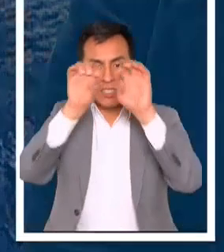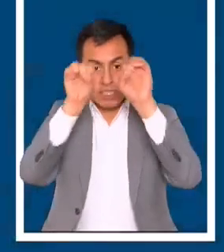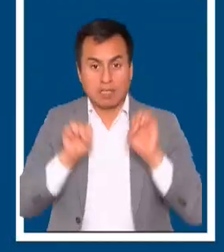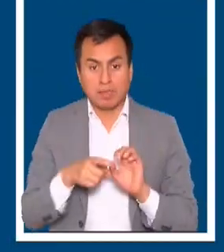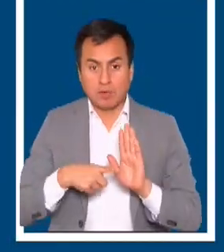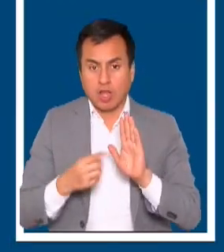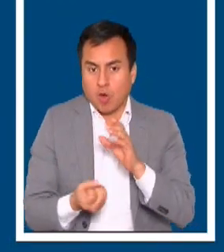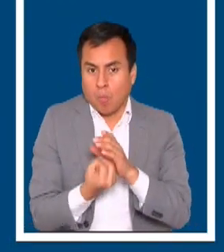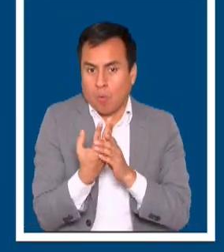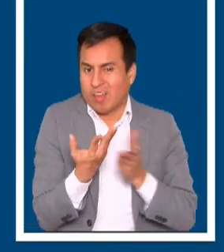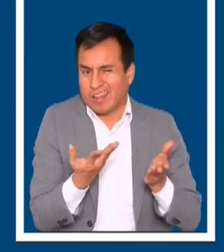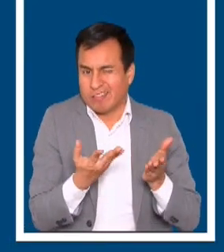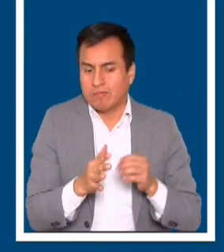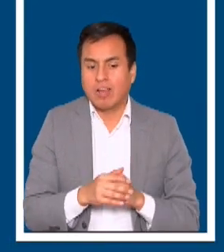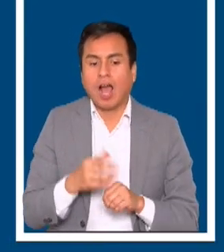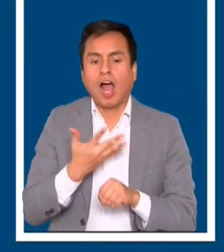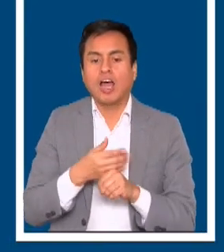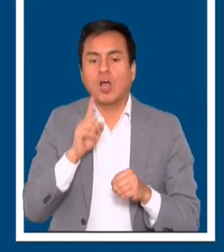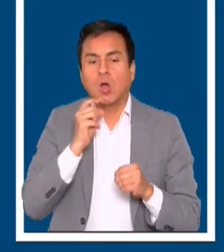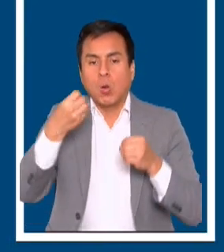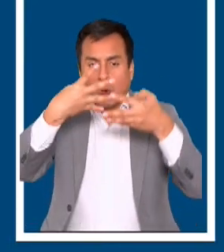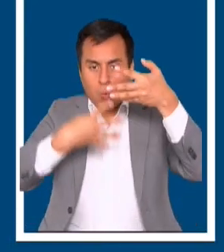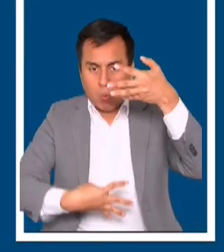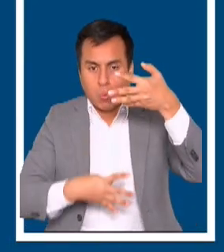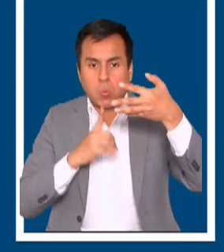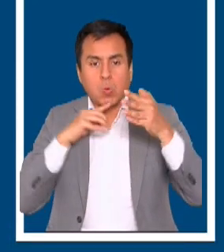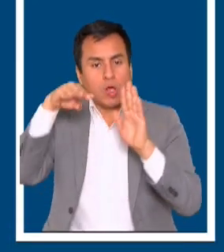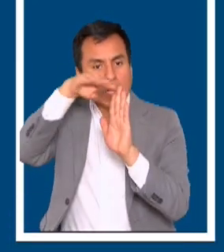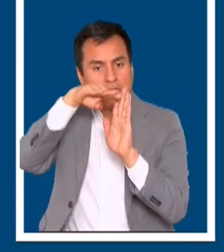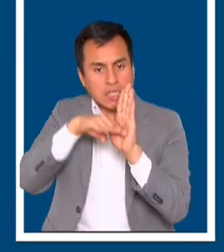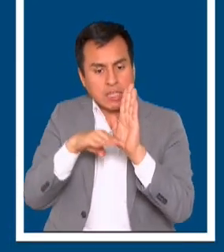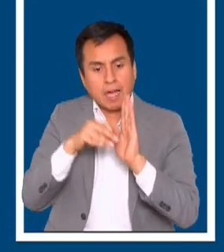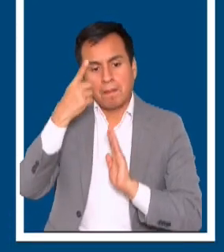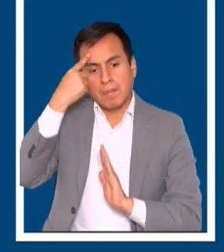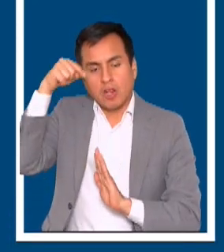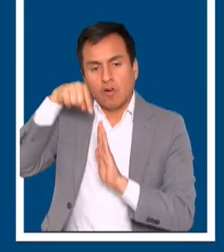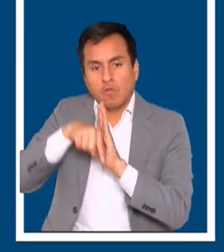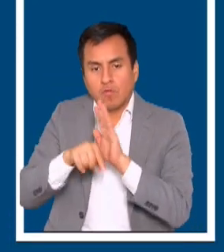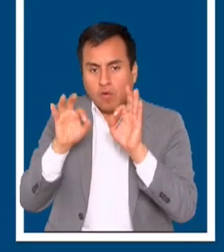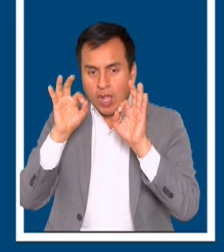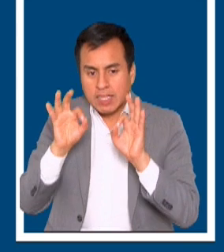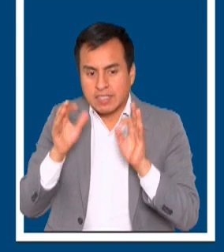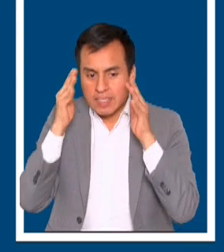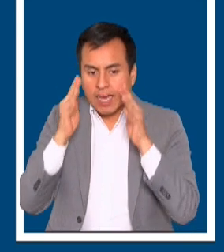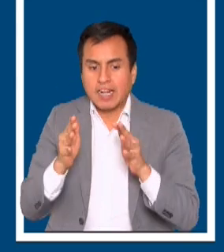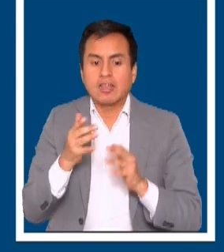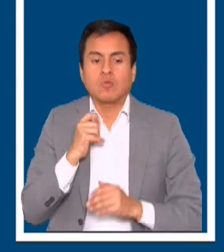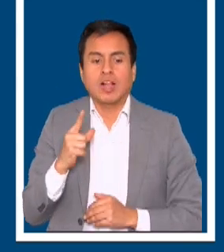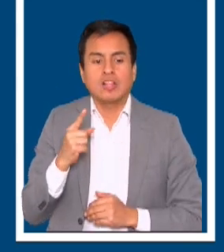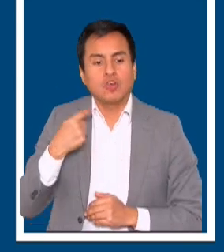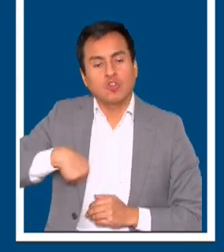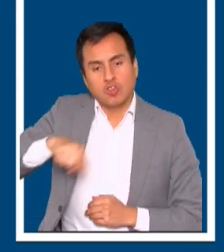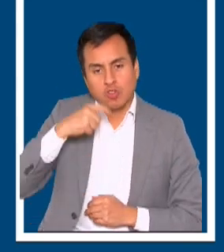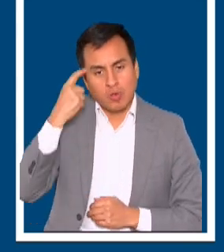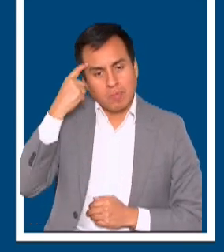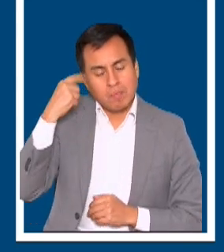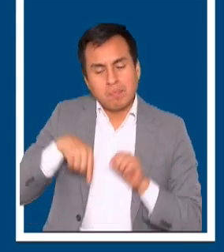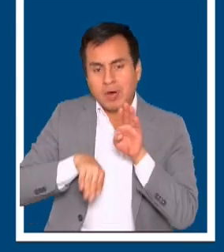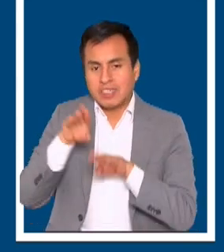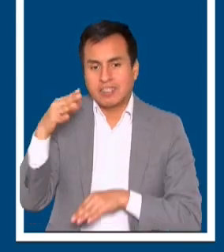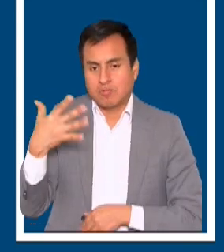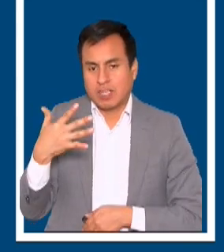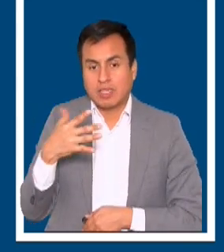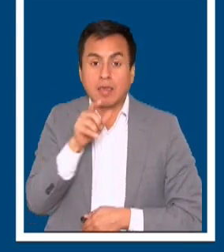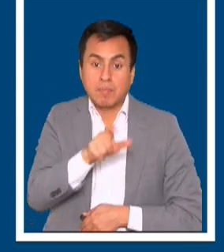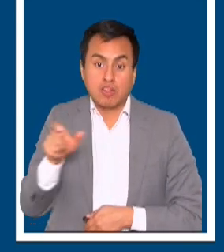tributario moderno ahí está la en la en la lámina estada lista pero nos vamos a focalizar en los que nos parece más importante o que